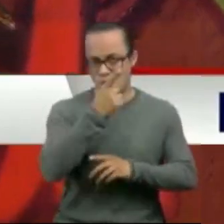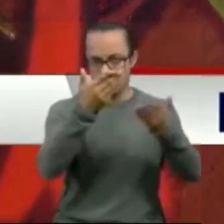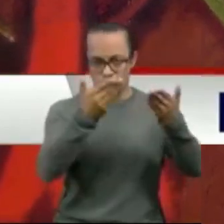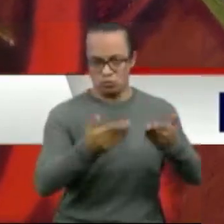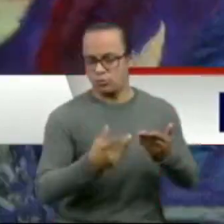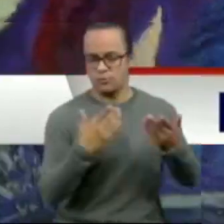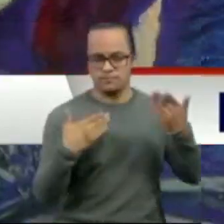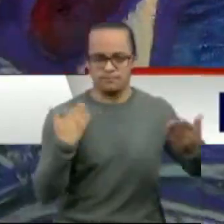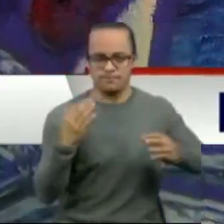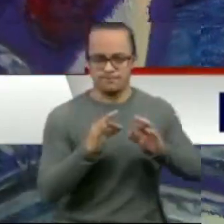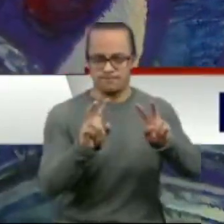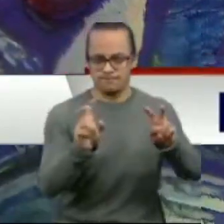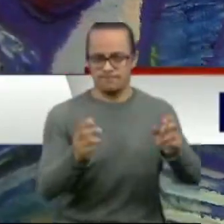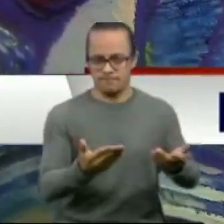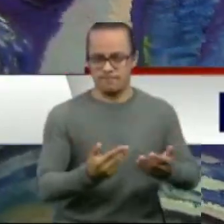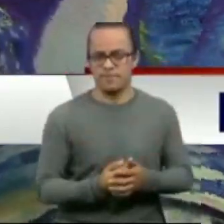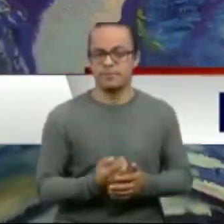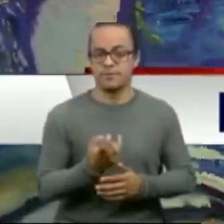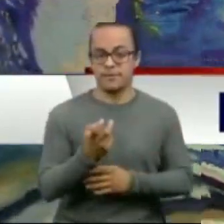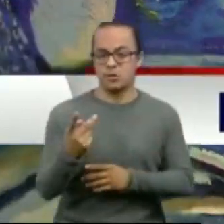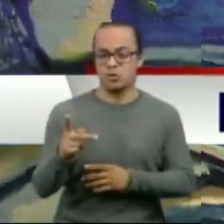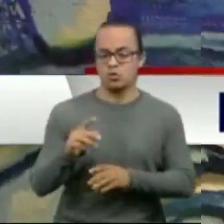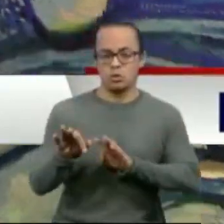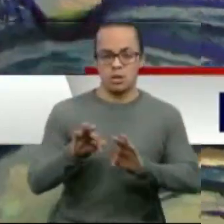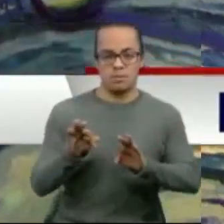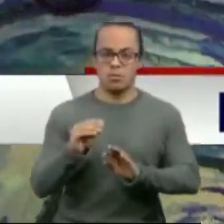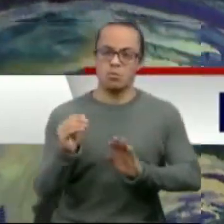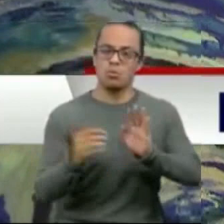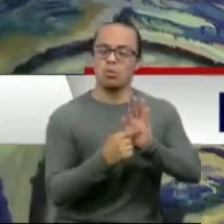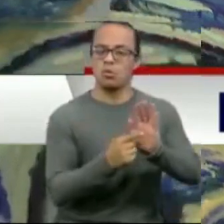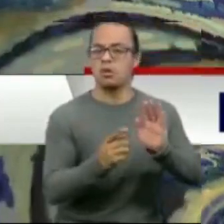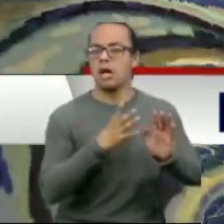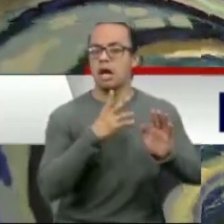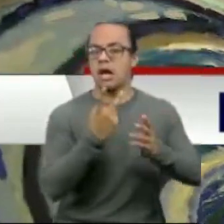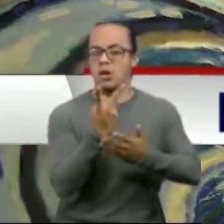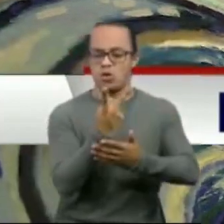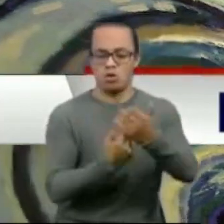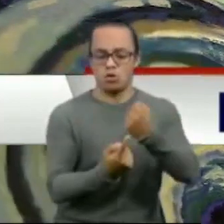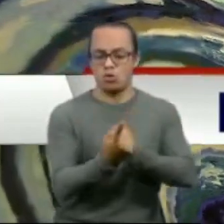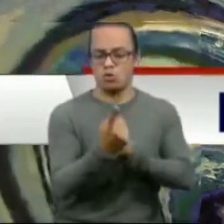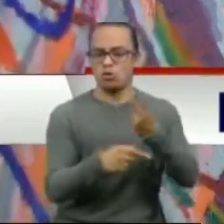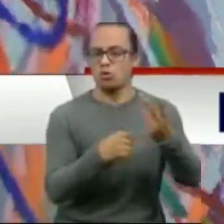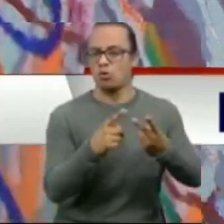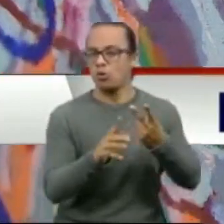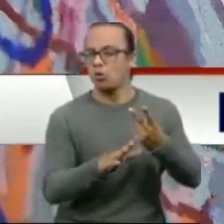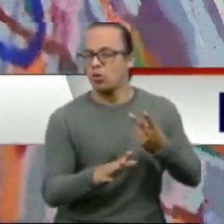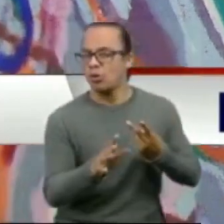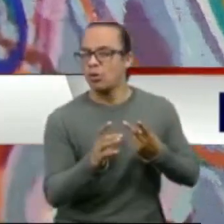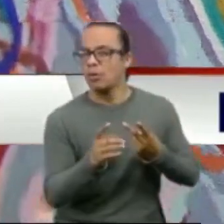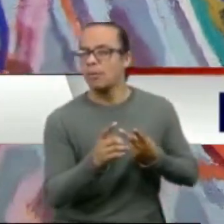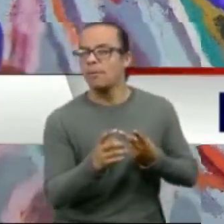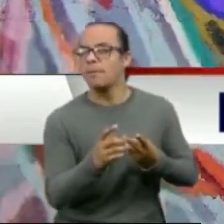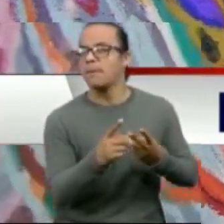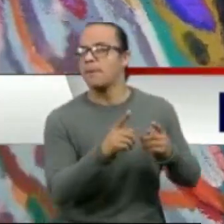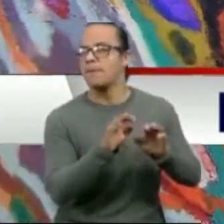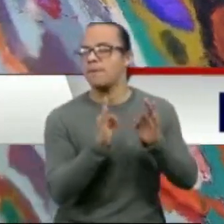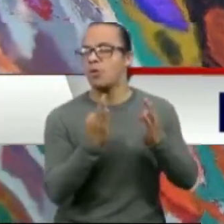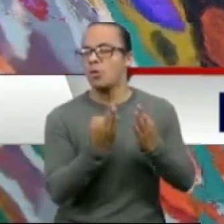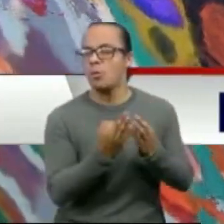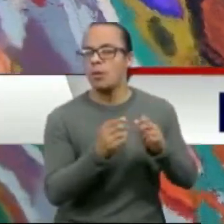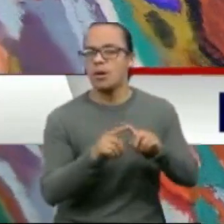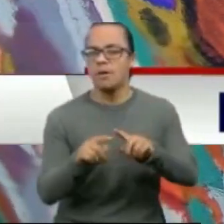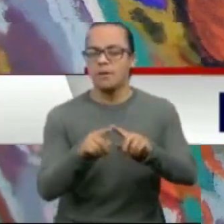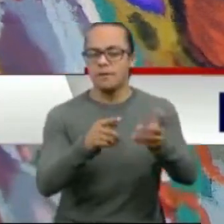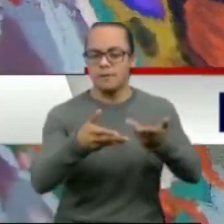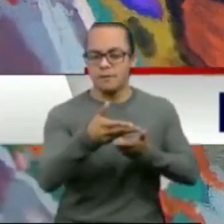disfruten. En su trabajo además persisten la dualidad, la violencia y la calma, el dimorfismo del ser